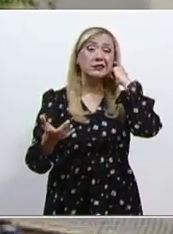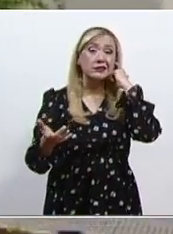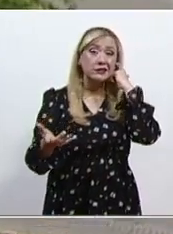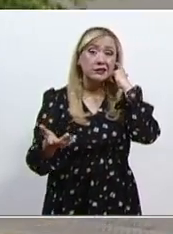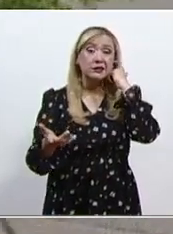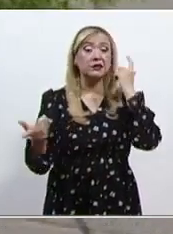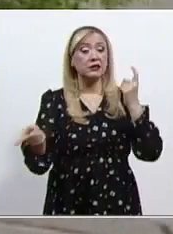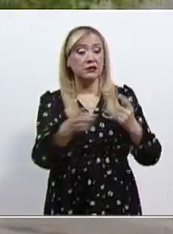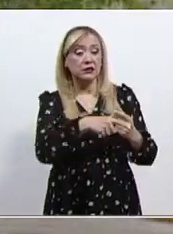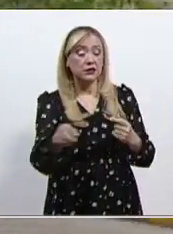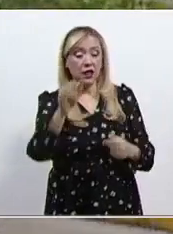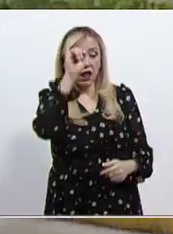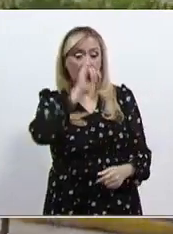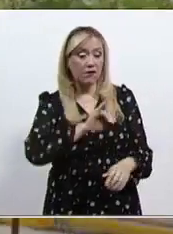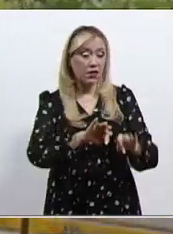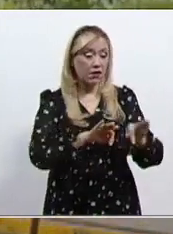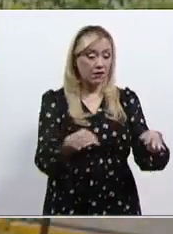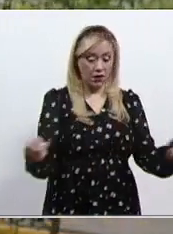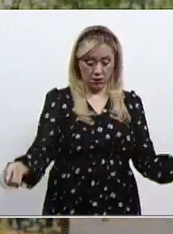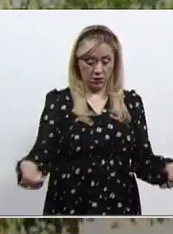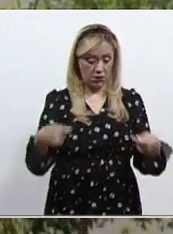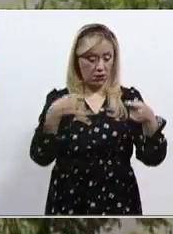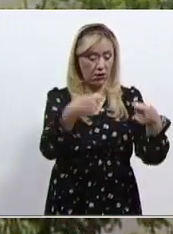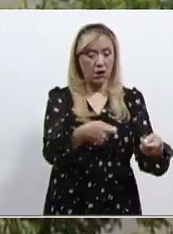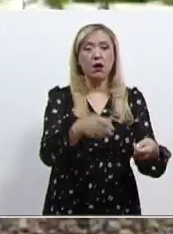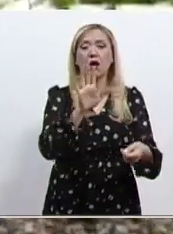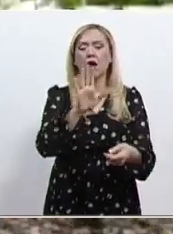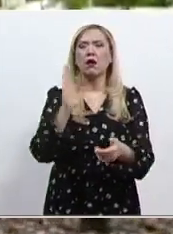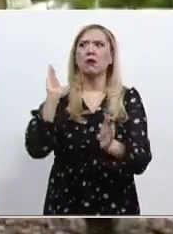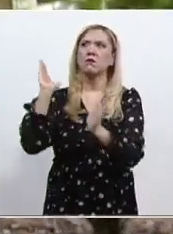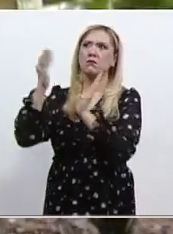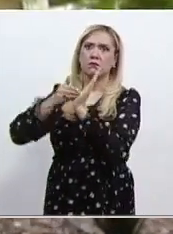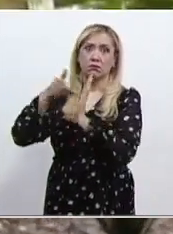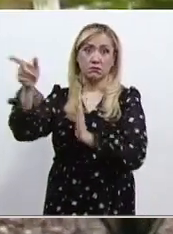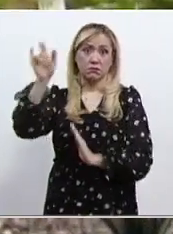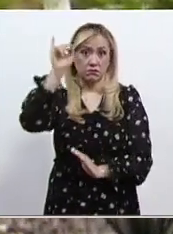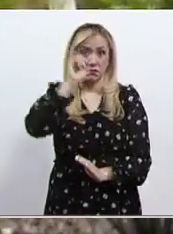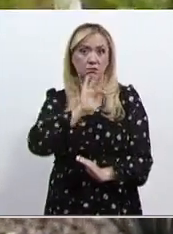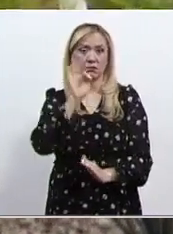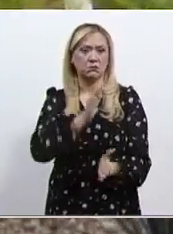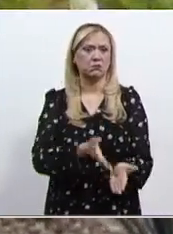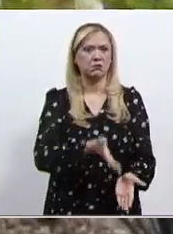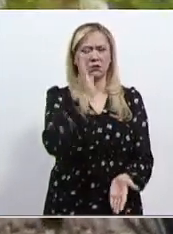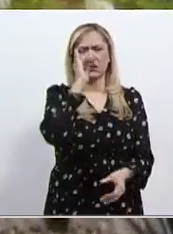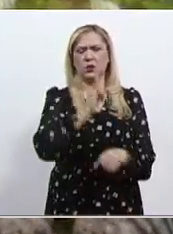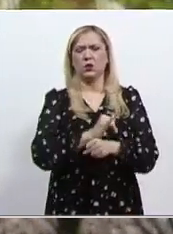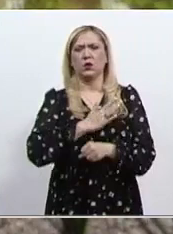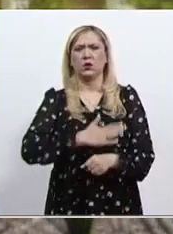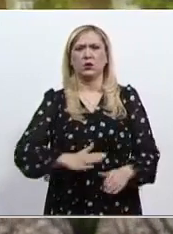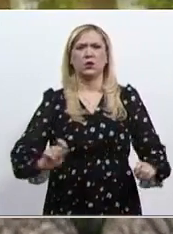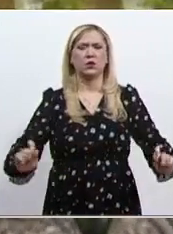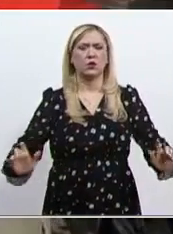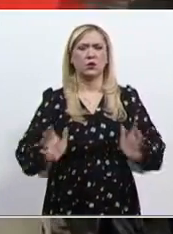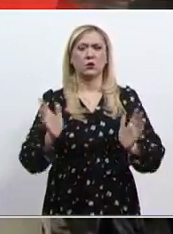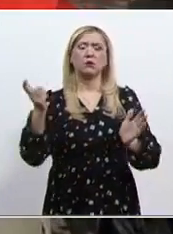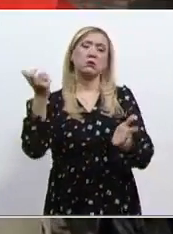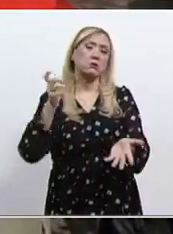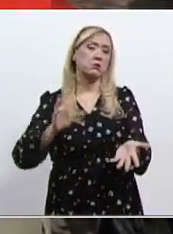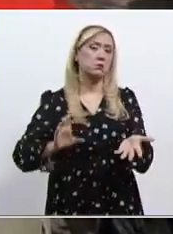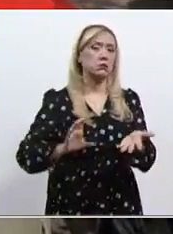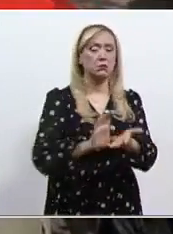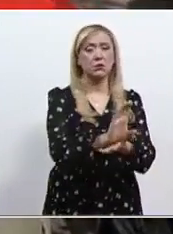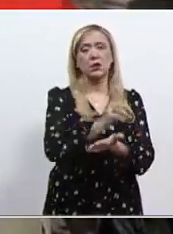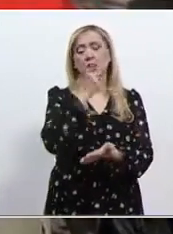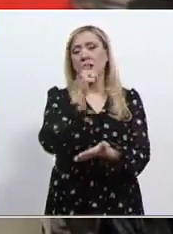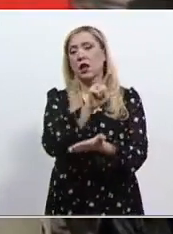de la relación de trabajo la sanción impuesta al patrón por despido injustificado denominada indemnización previste la Ley Federal